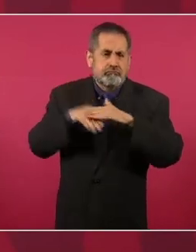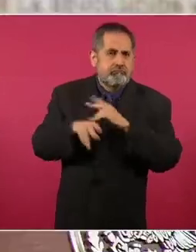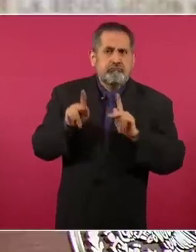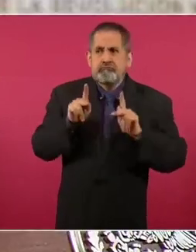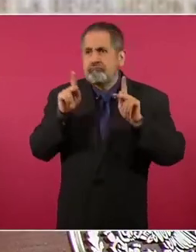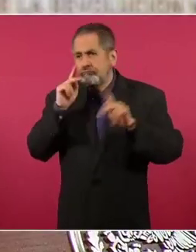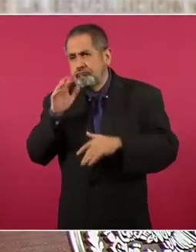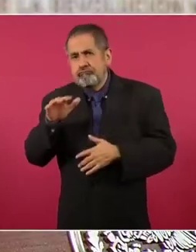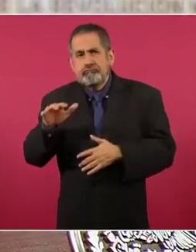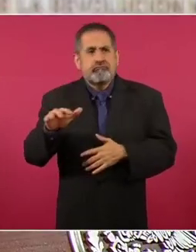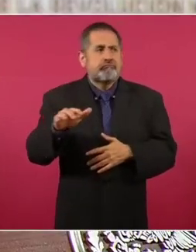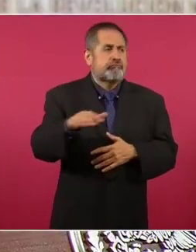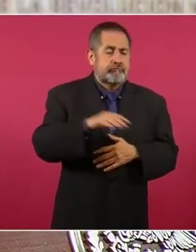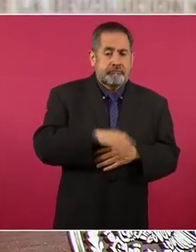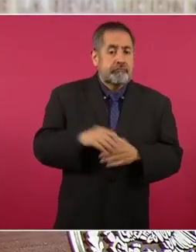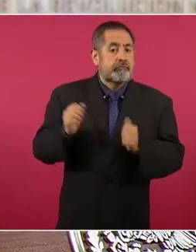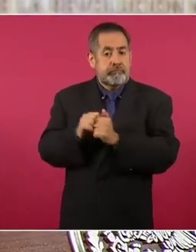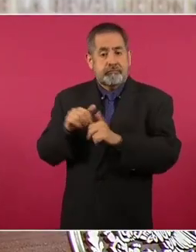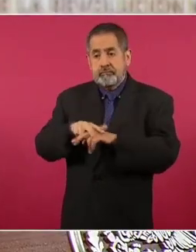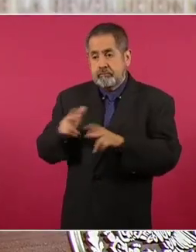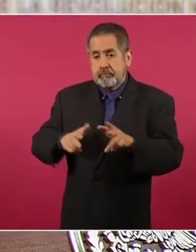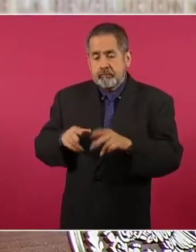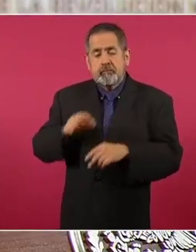introducirse, internarse